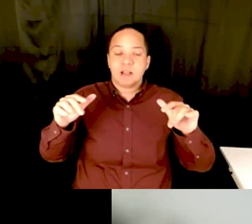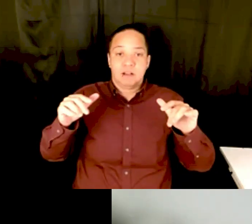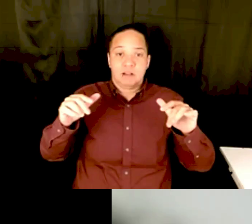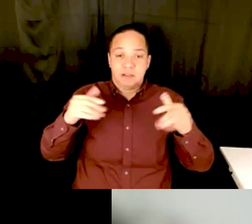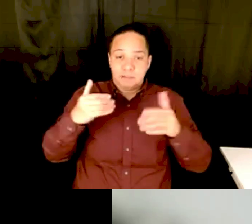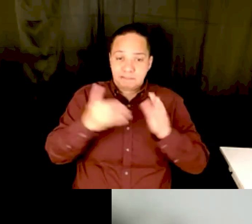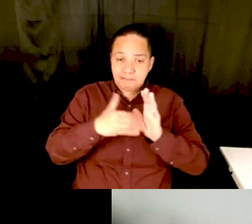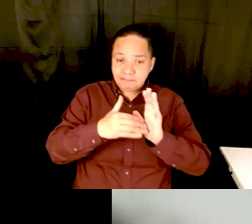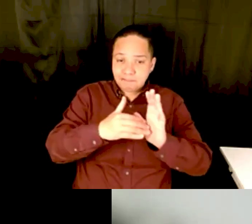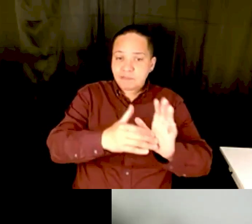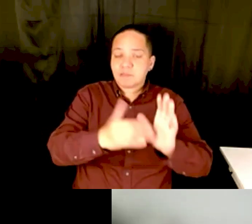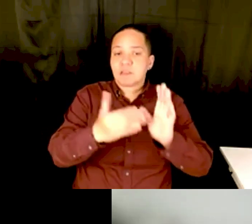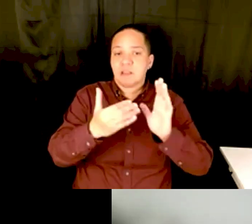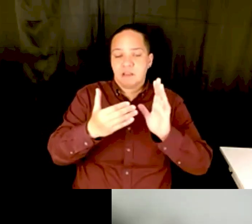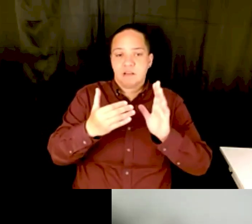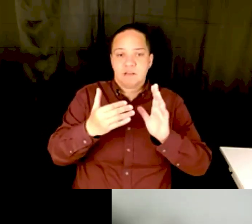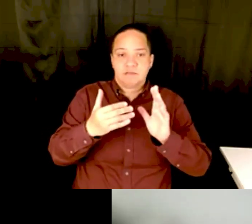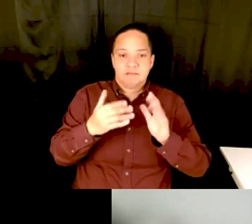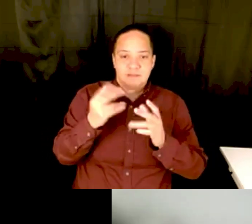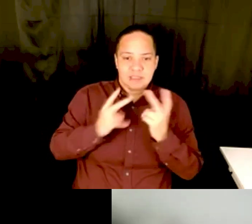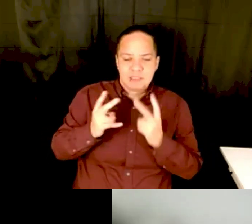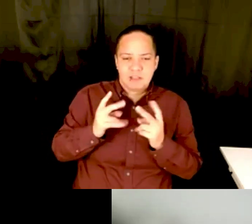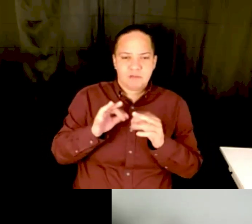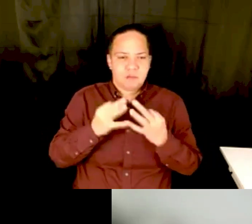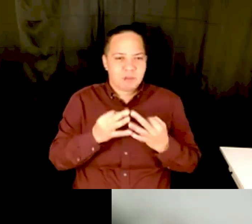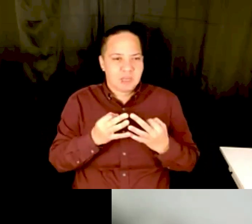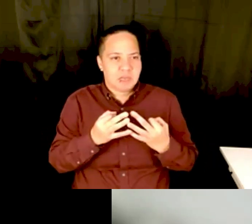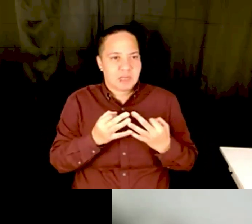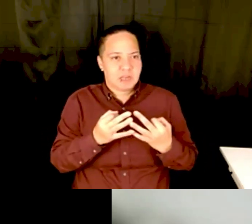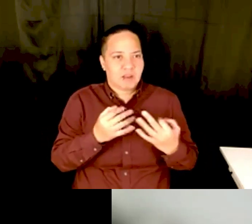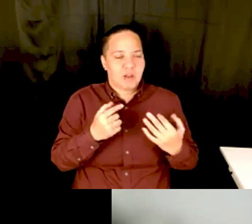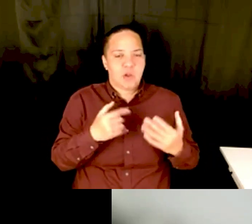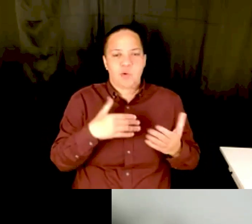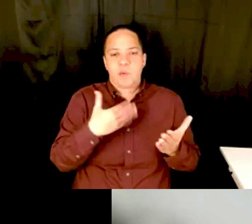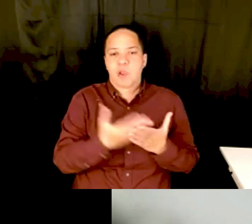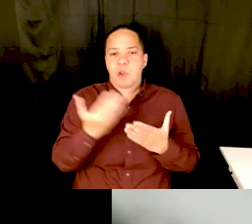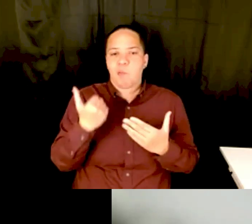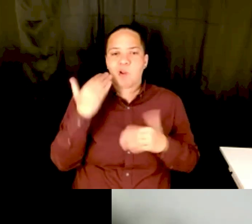Con mucha frecuencia la familia llega diciendo, yo